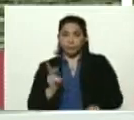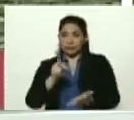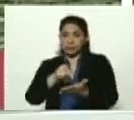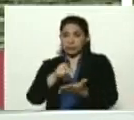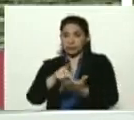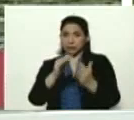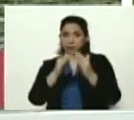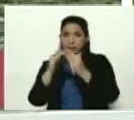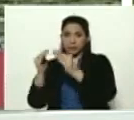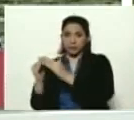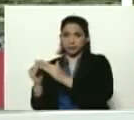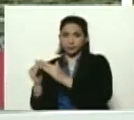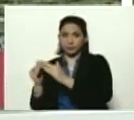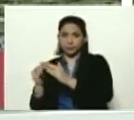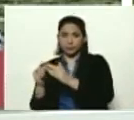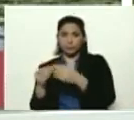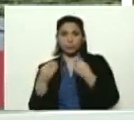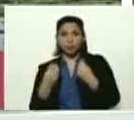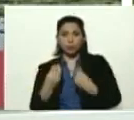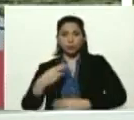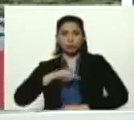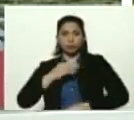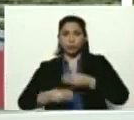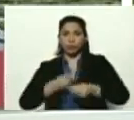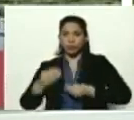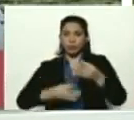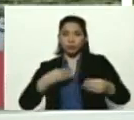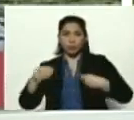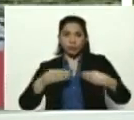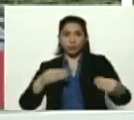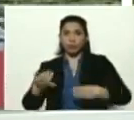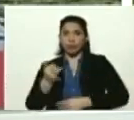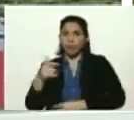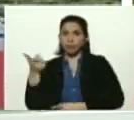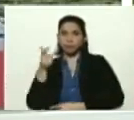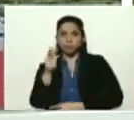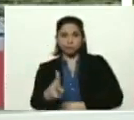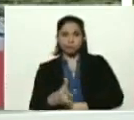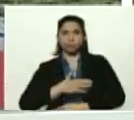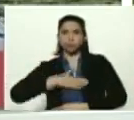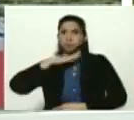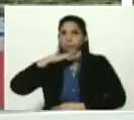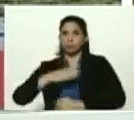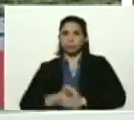casas, como hemos hecho la flexibilización en transporte público full,